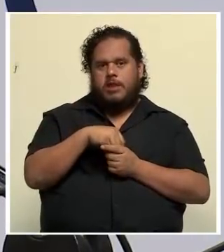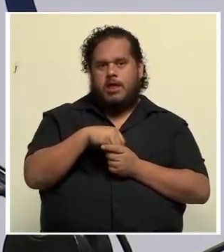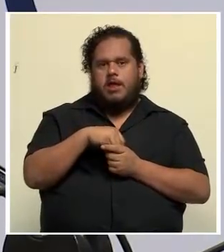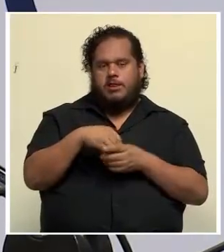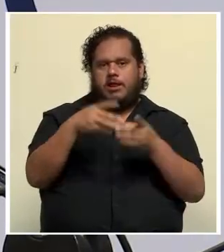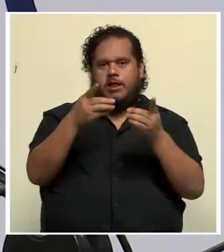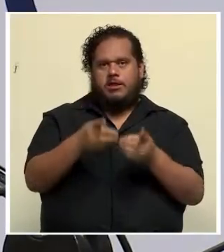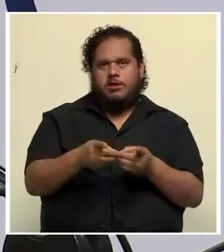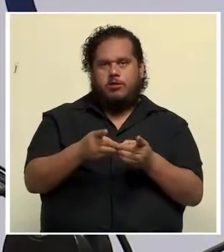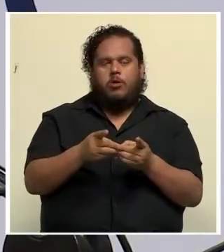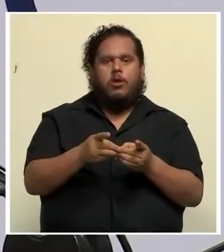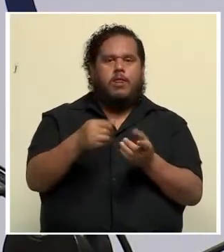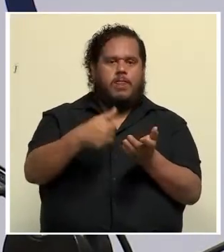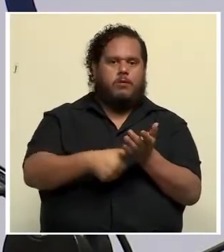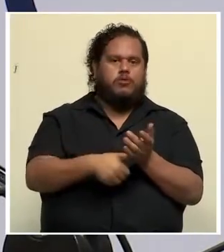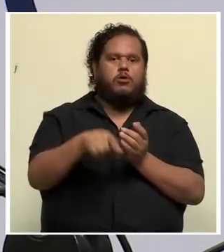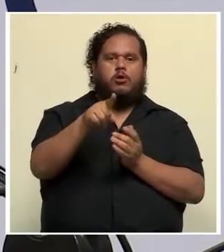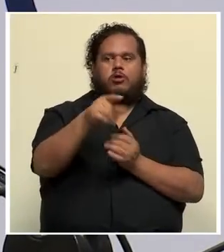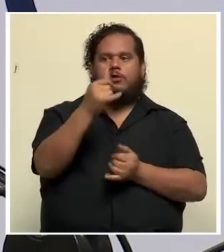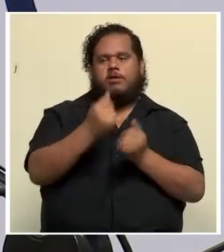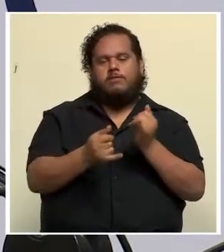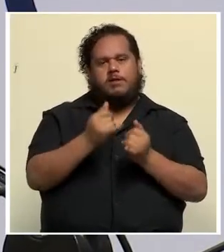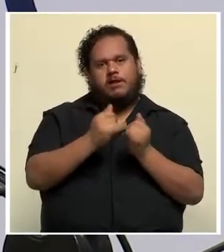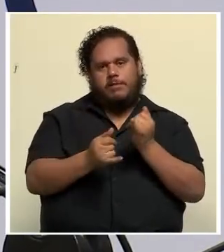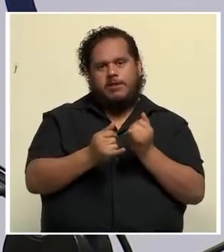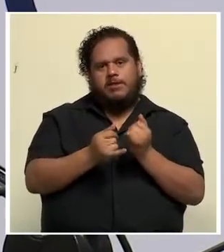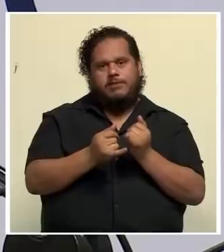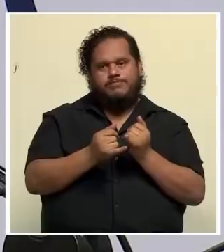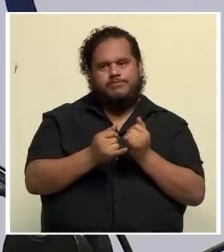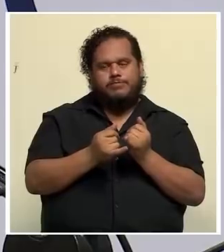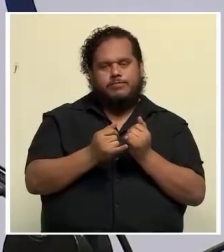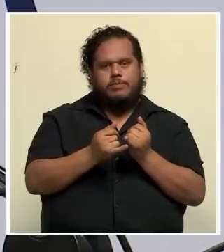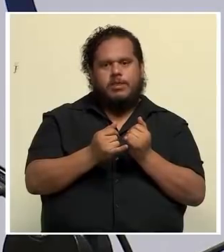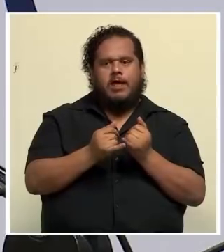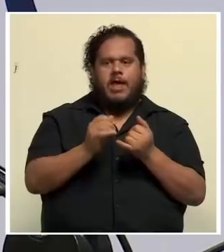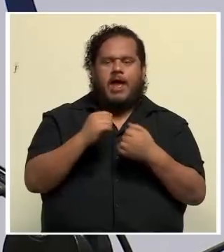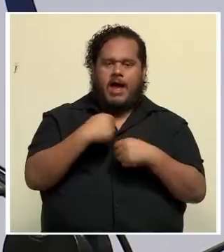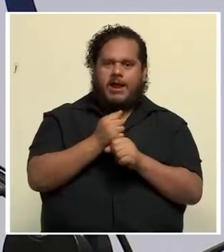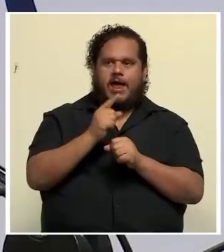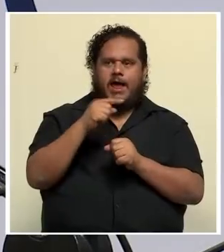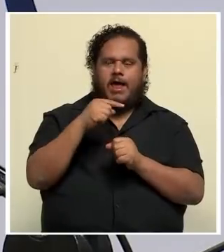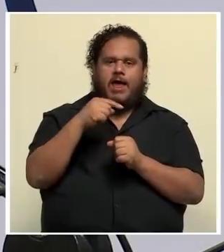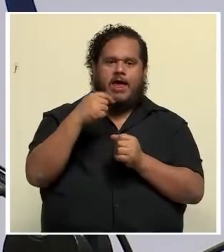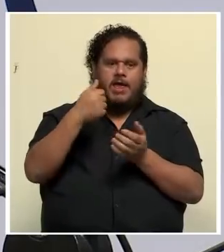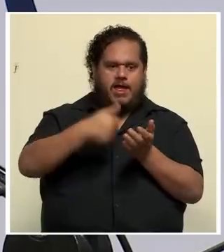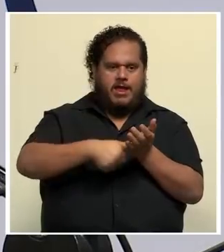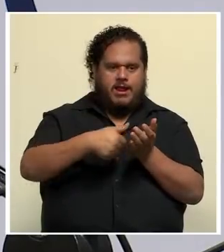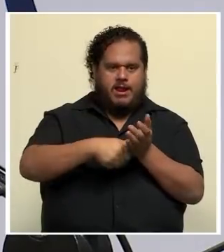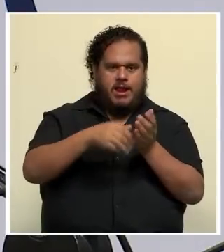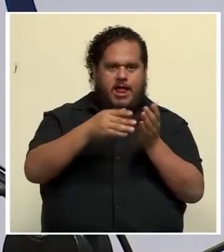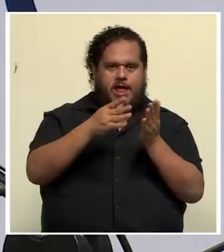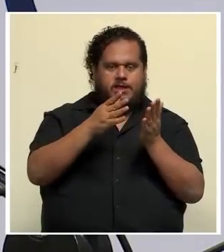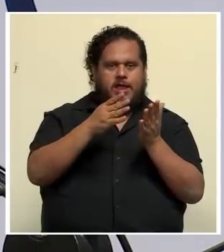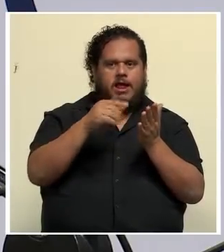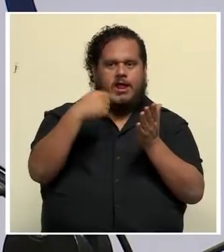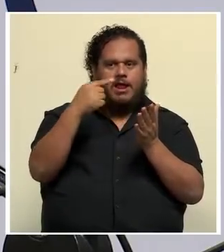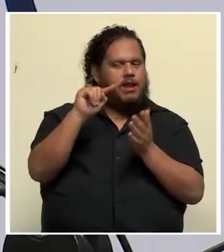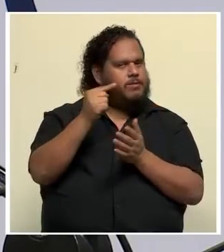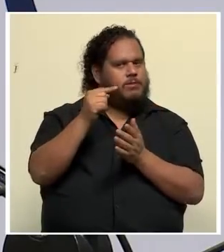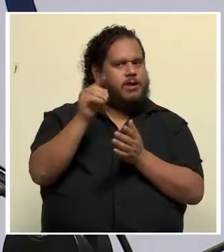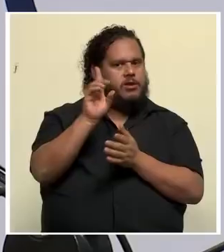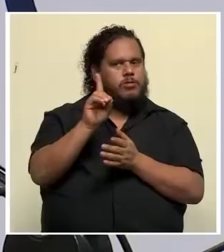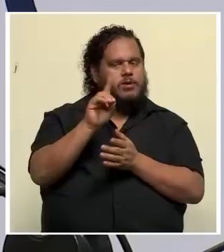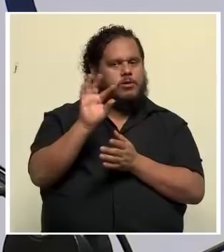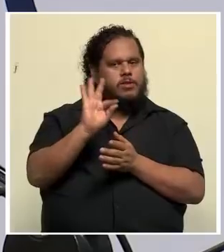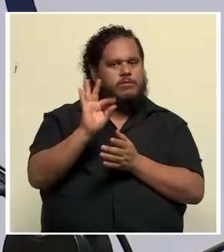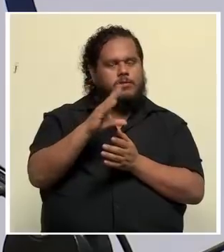la decisión de voto que usted finalmente habrá en las urnas de considerar el primer domingo de